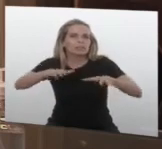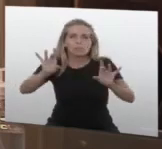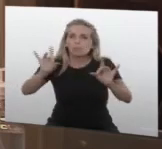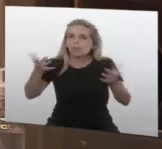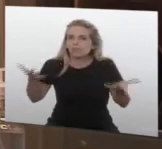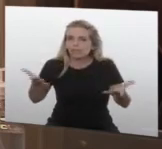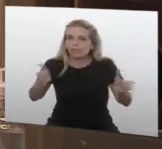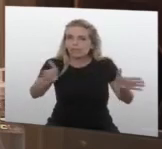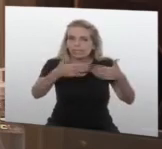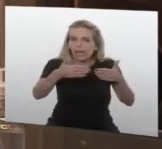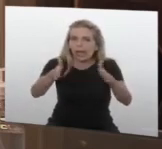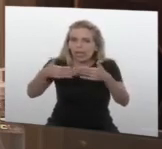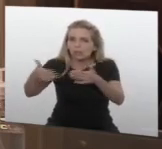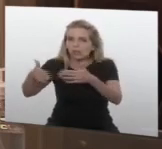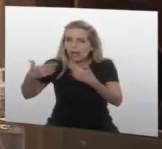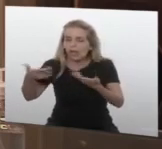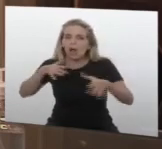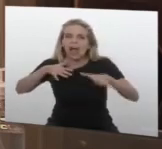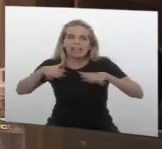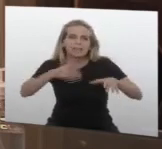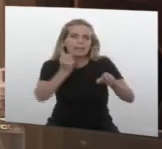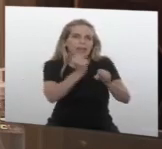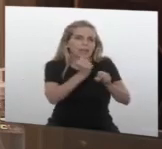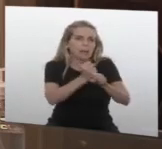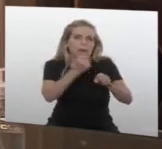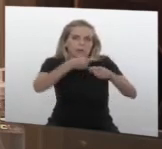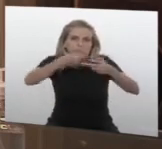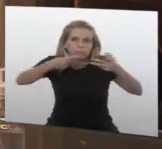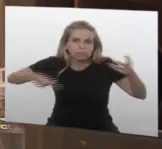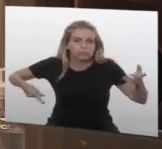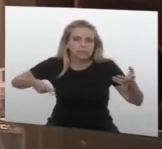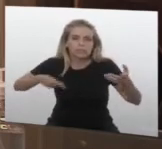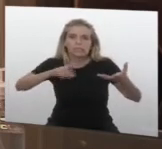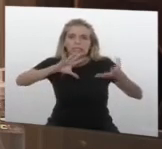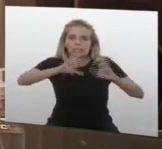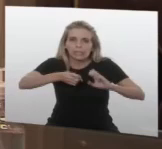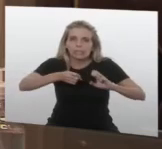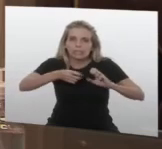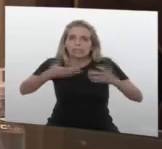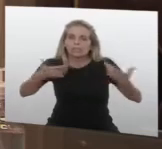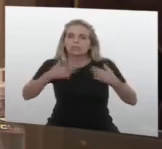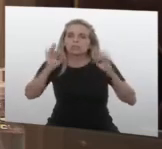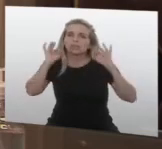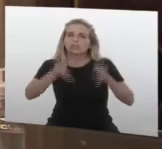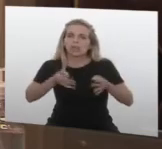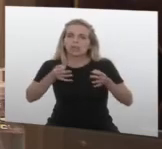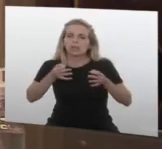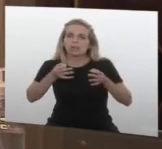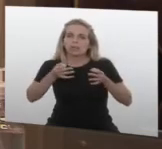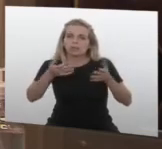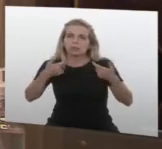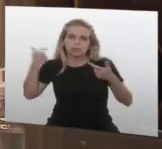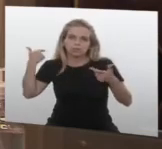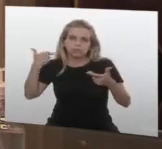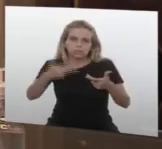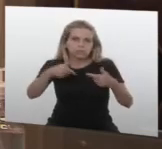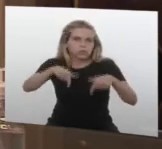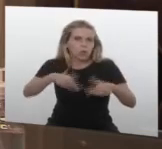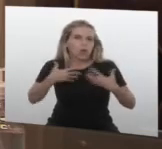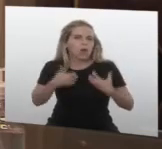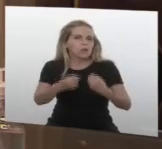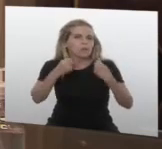ustedes responden con la responsabilidad que tienen que tener, distanciamiento, barbijo, lugares